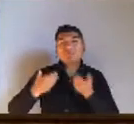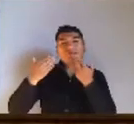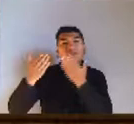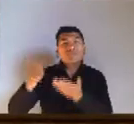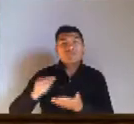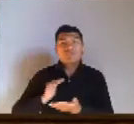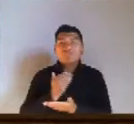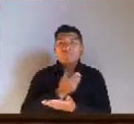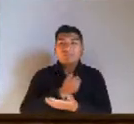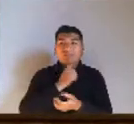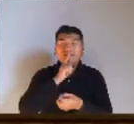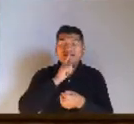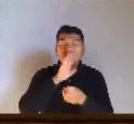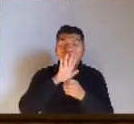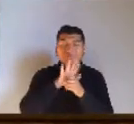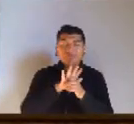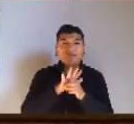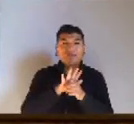nuestro compromiso